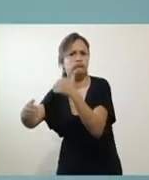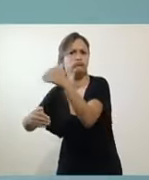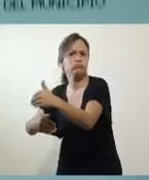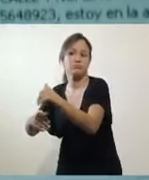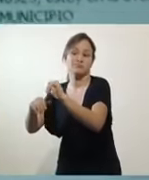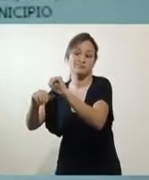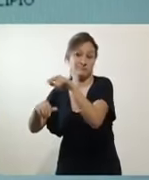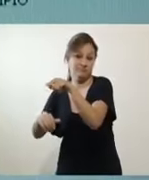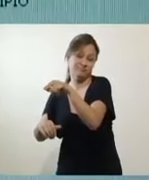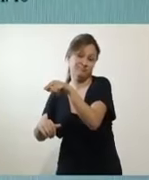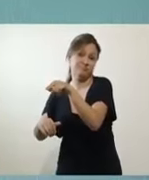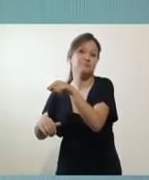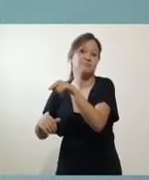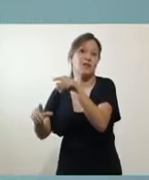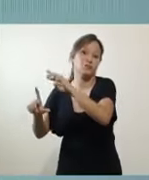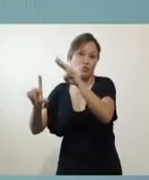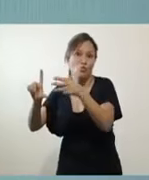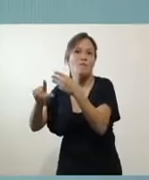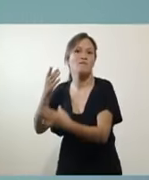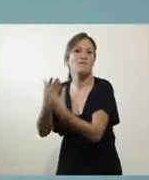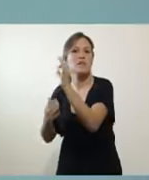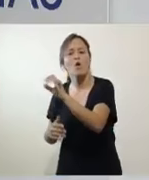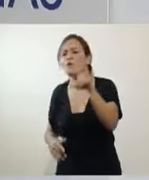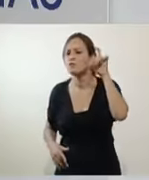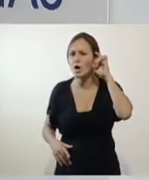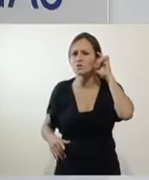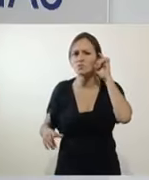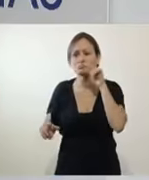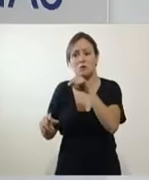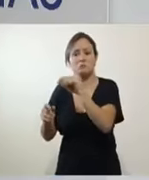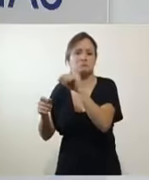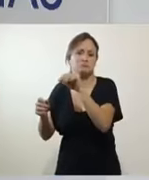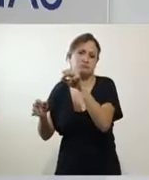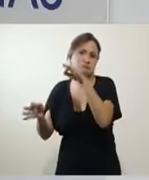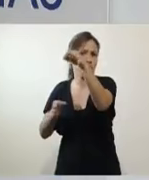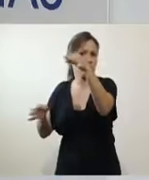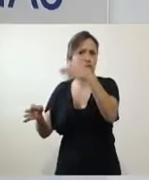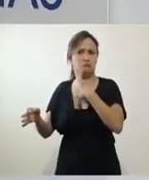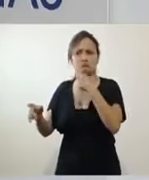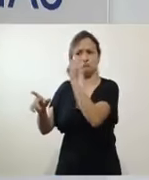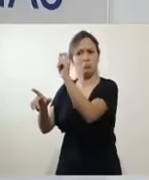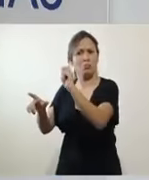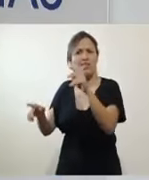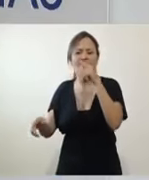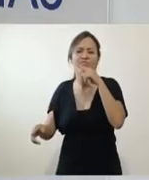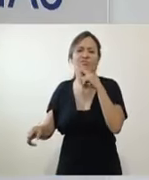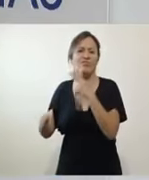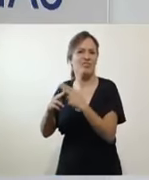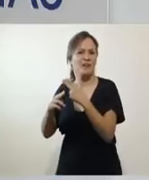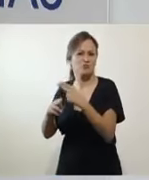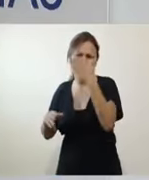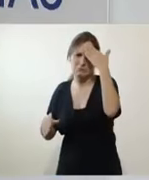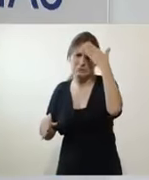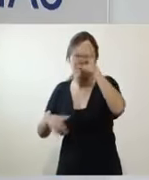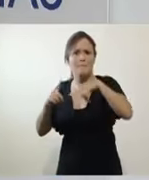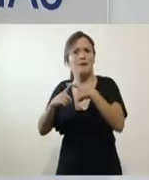través de Fasicam o de Funcasor, en el cual rellenan una plantilla y ponen los datos principales, incluso las